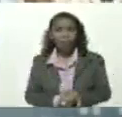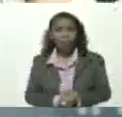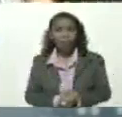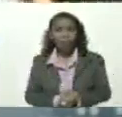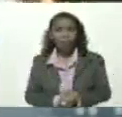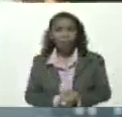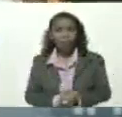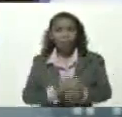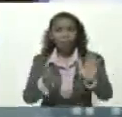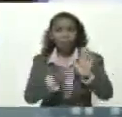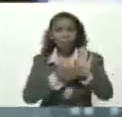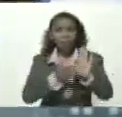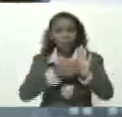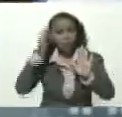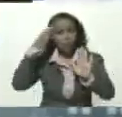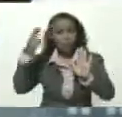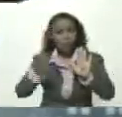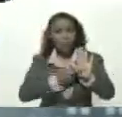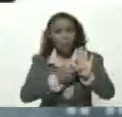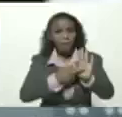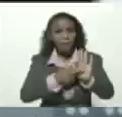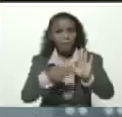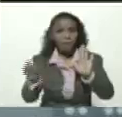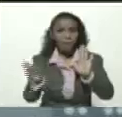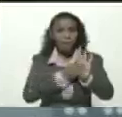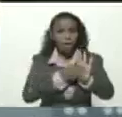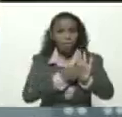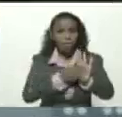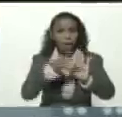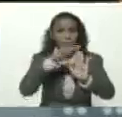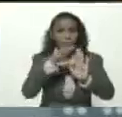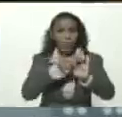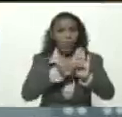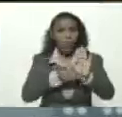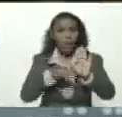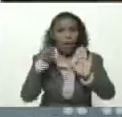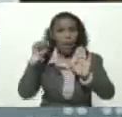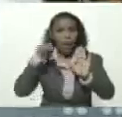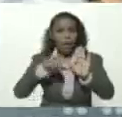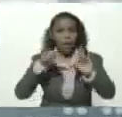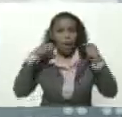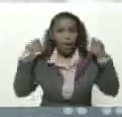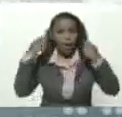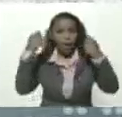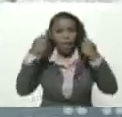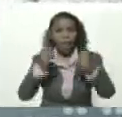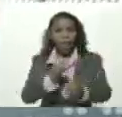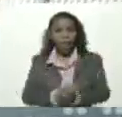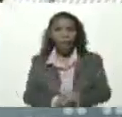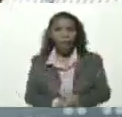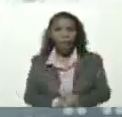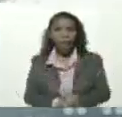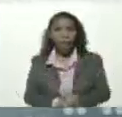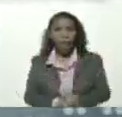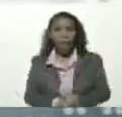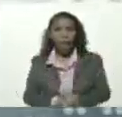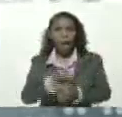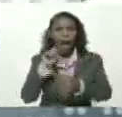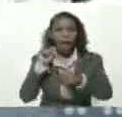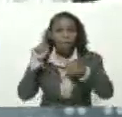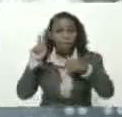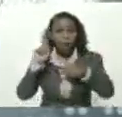se apeguen a lo establecido, a lo pautado en la normativa de esa campaña. Es un